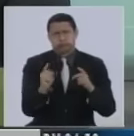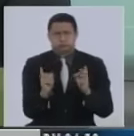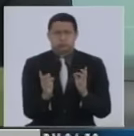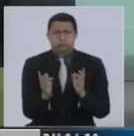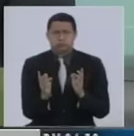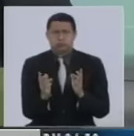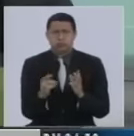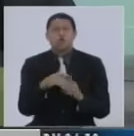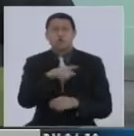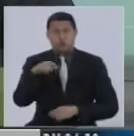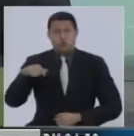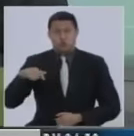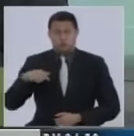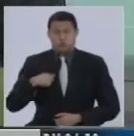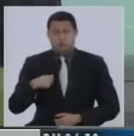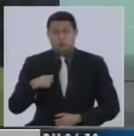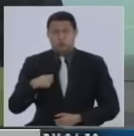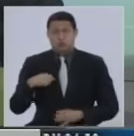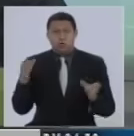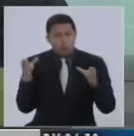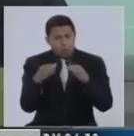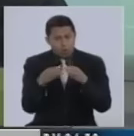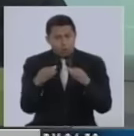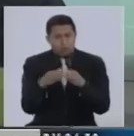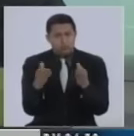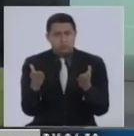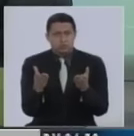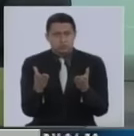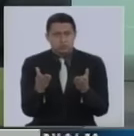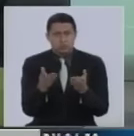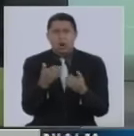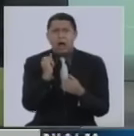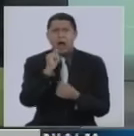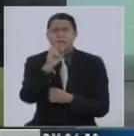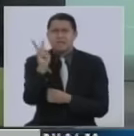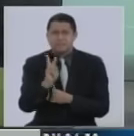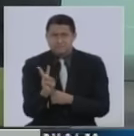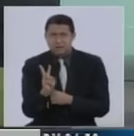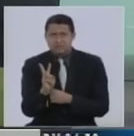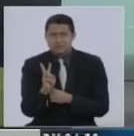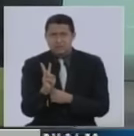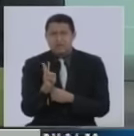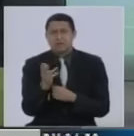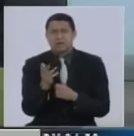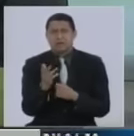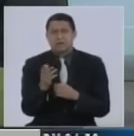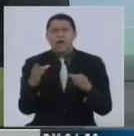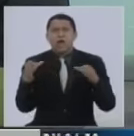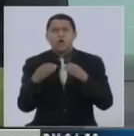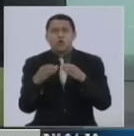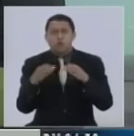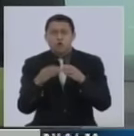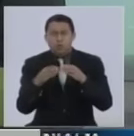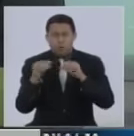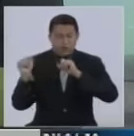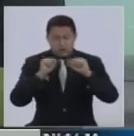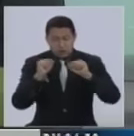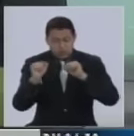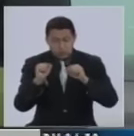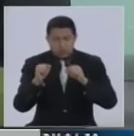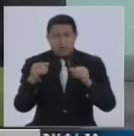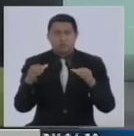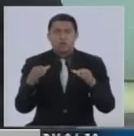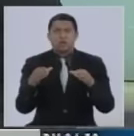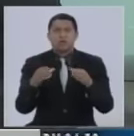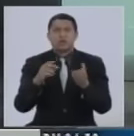y nosotros como grupo existe en Venezuela que quiero mencionar el el grupo de esclerosis múltiple de la sociedad